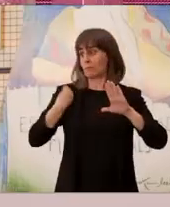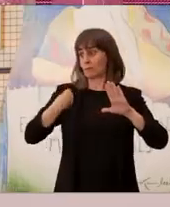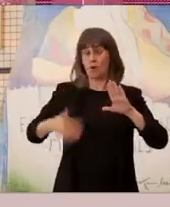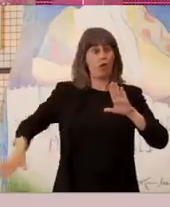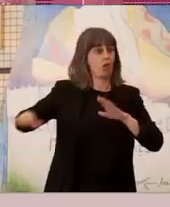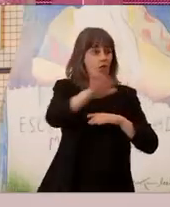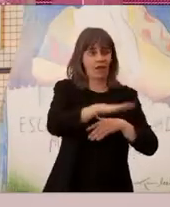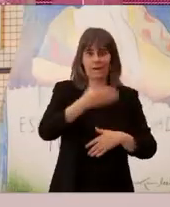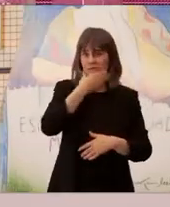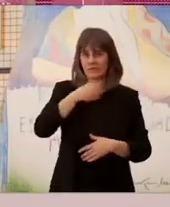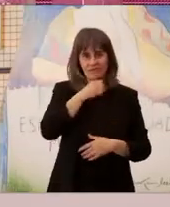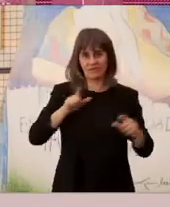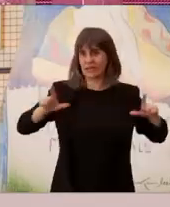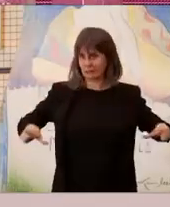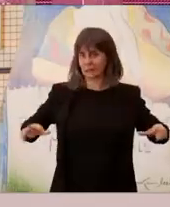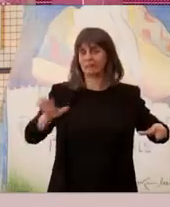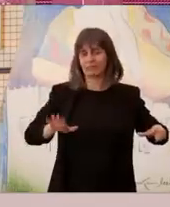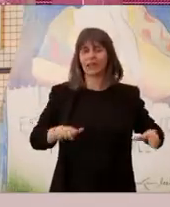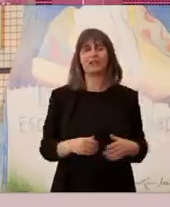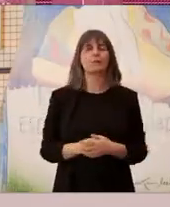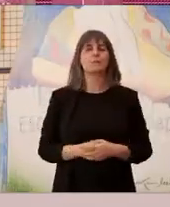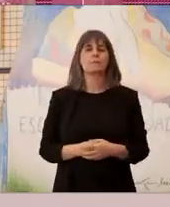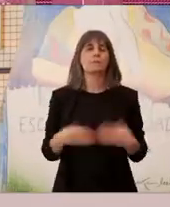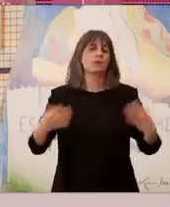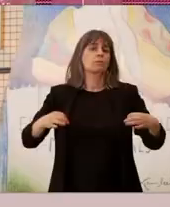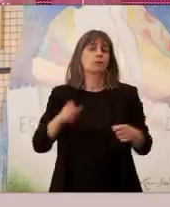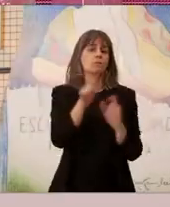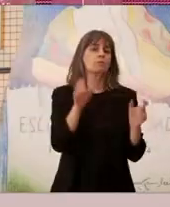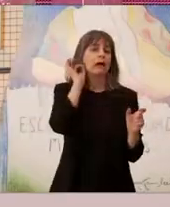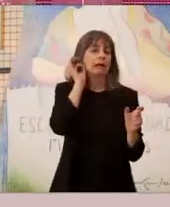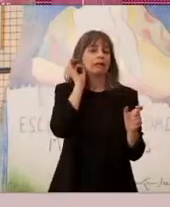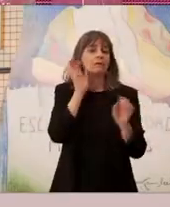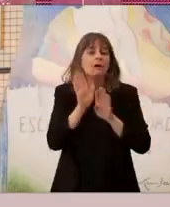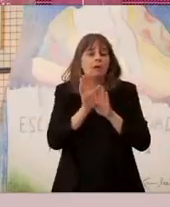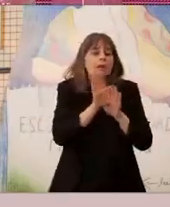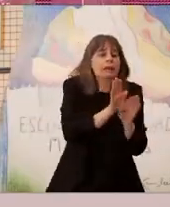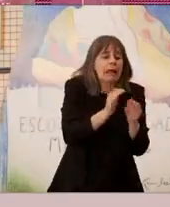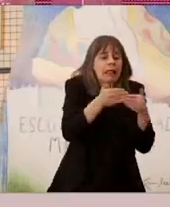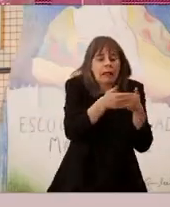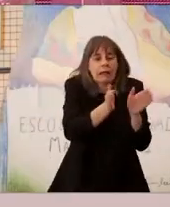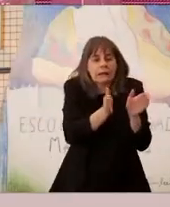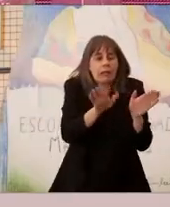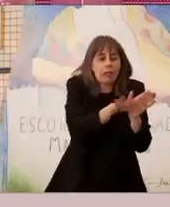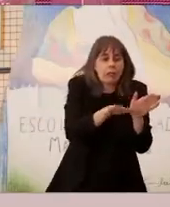Generalmente pues las mujeres estamos en rinconcitos donde podemos